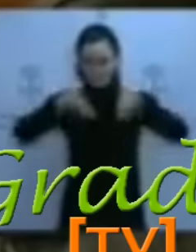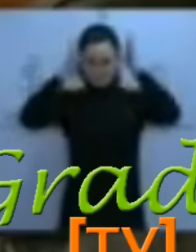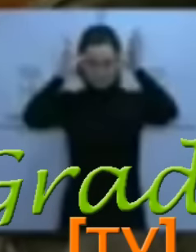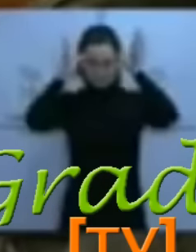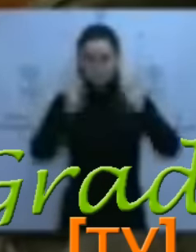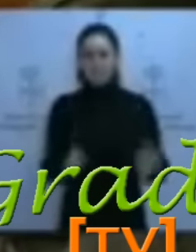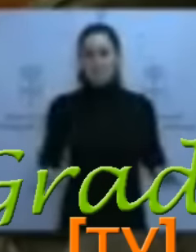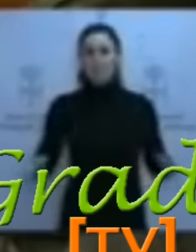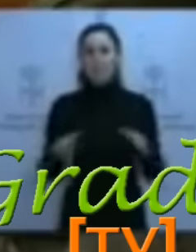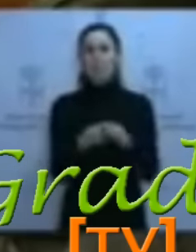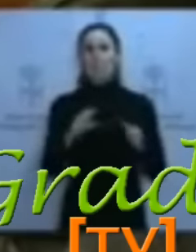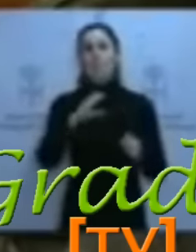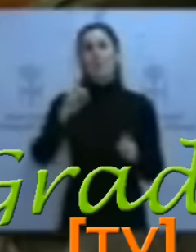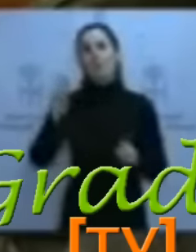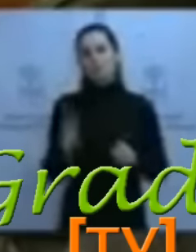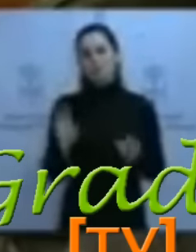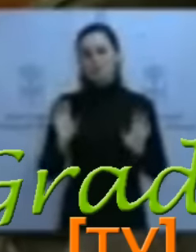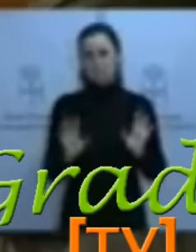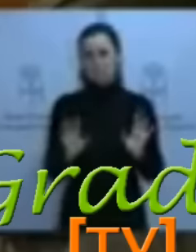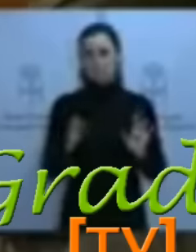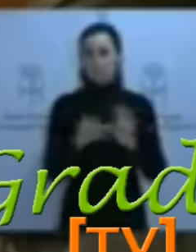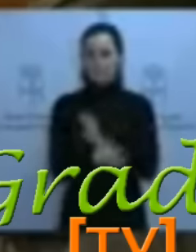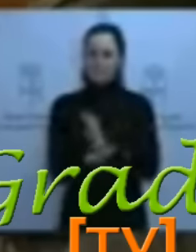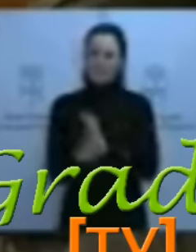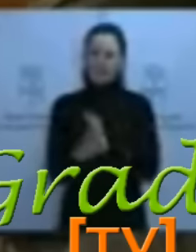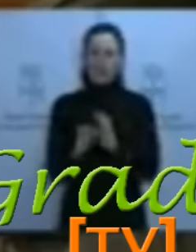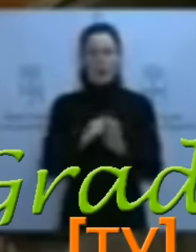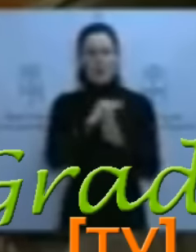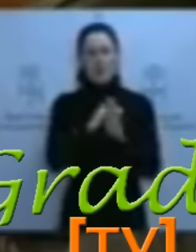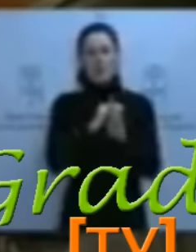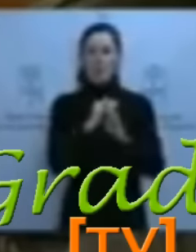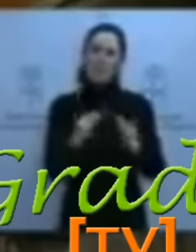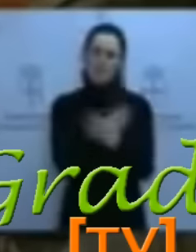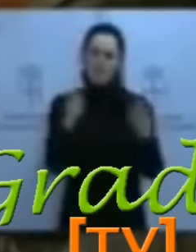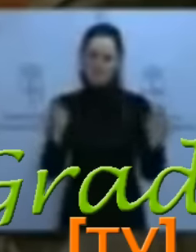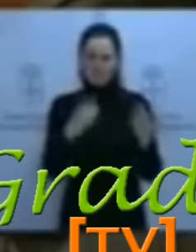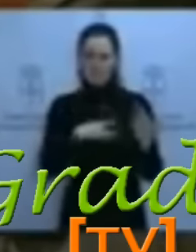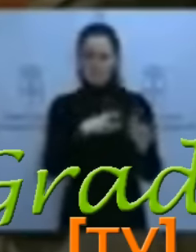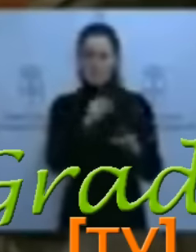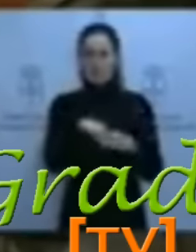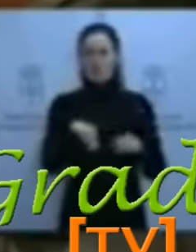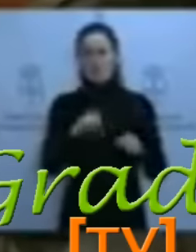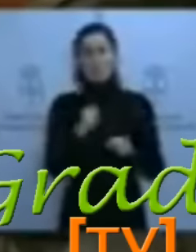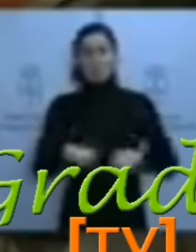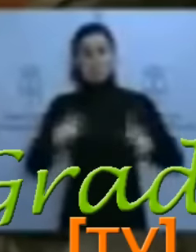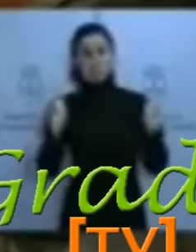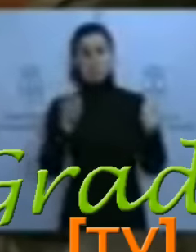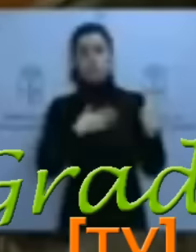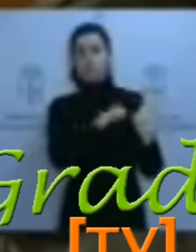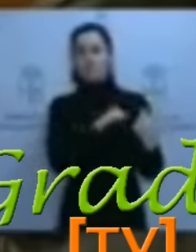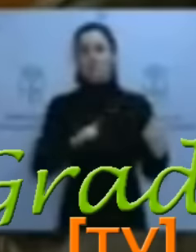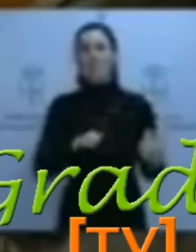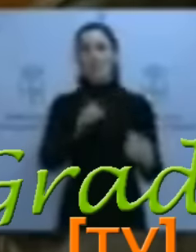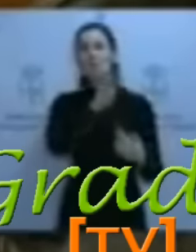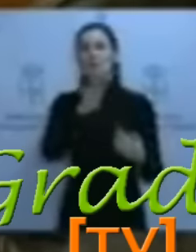del grupo C2, es decir, un grupo D, nivel 17. Se libera a sí mismo con 44.000 euros